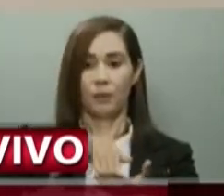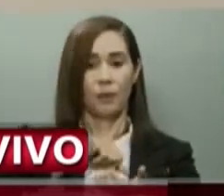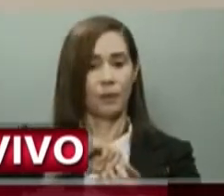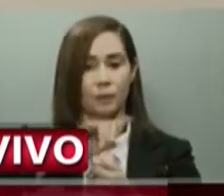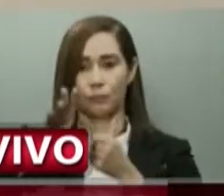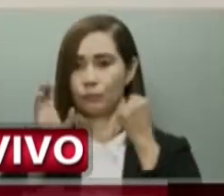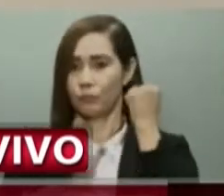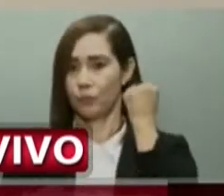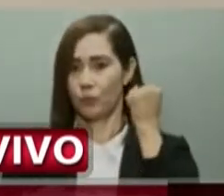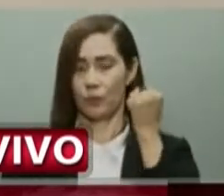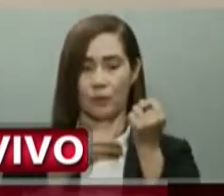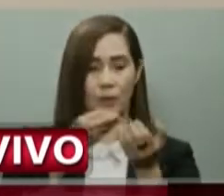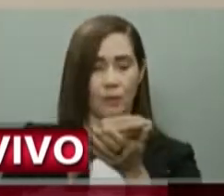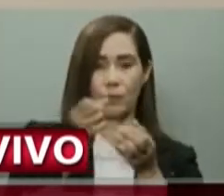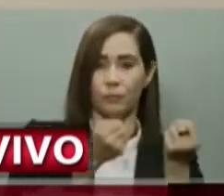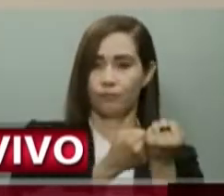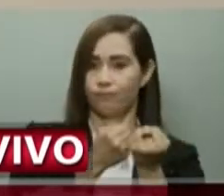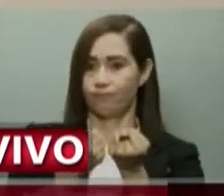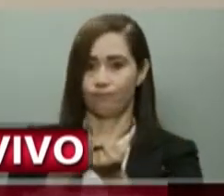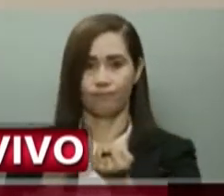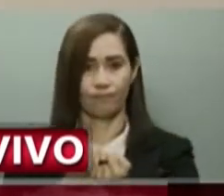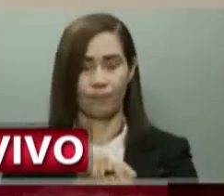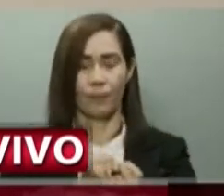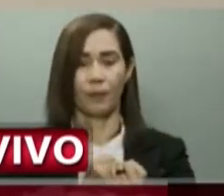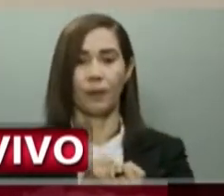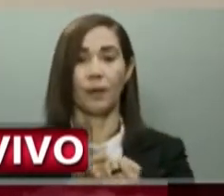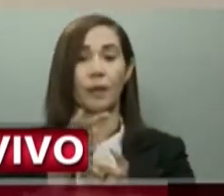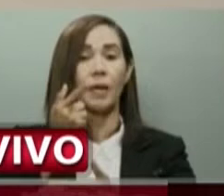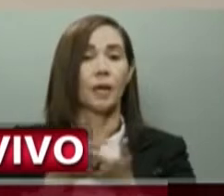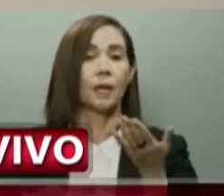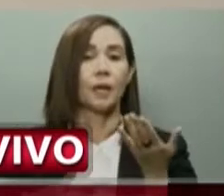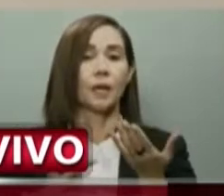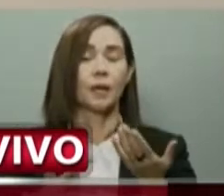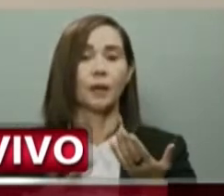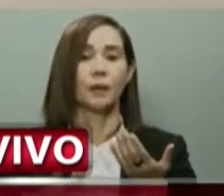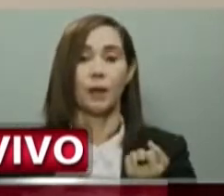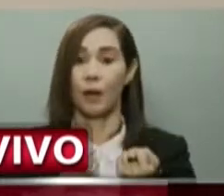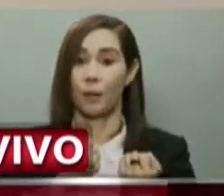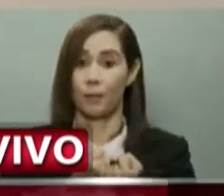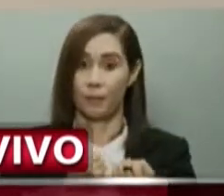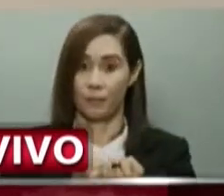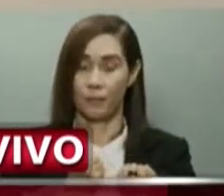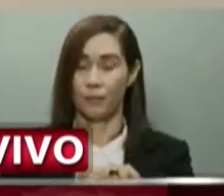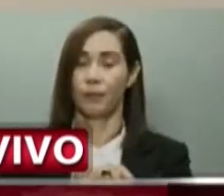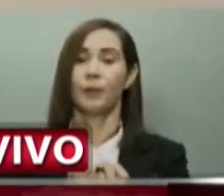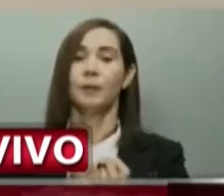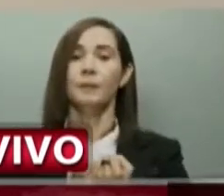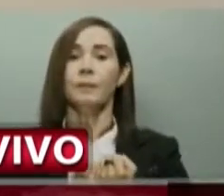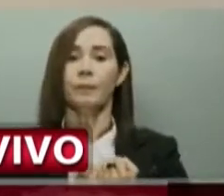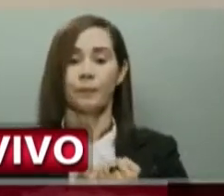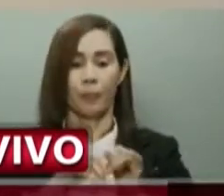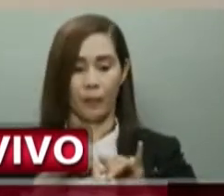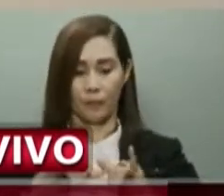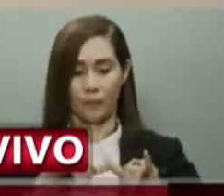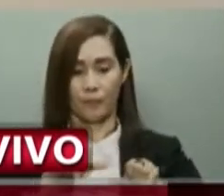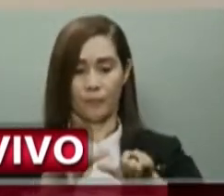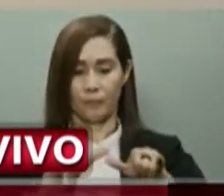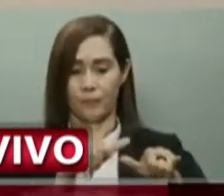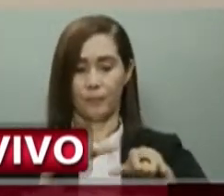campo. Ahí no se queda un solo centavo. ¿En qué se invierte? En apoyo a arado de